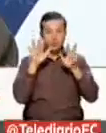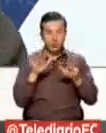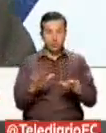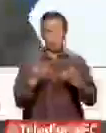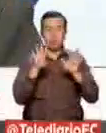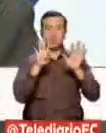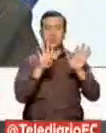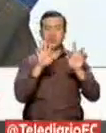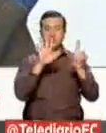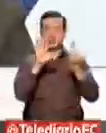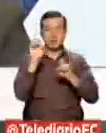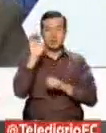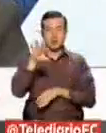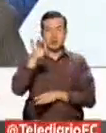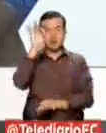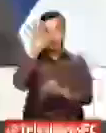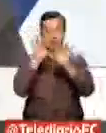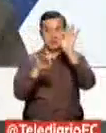8.960